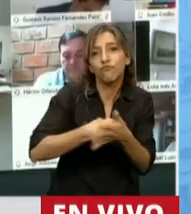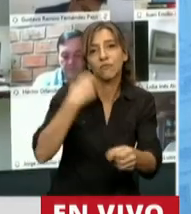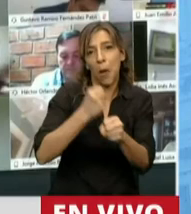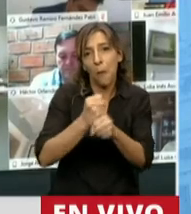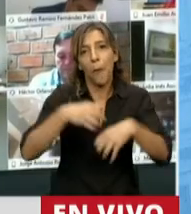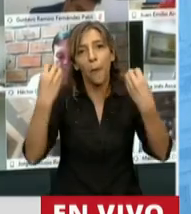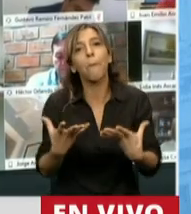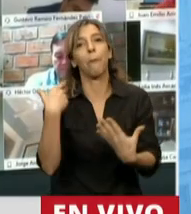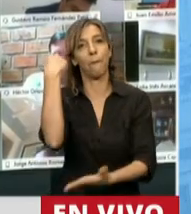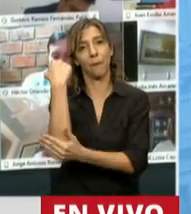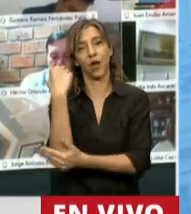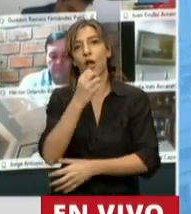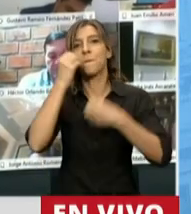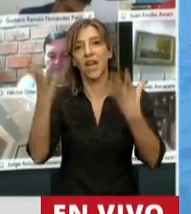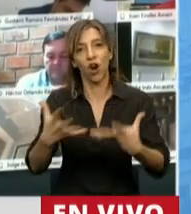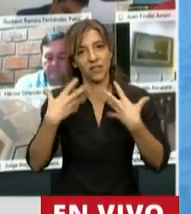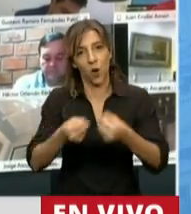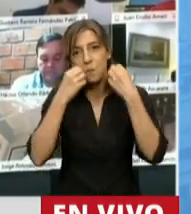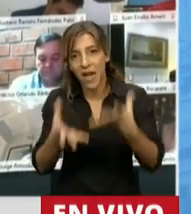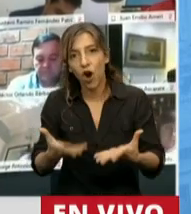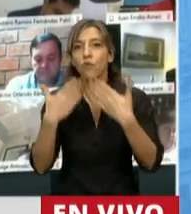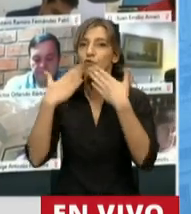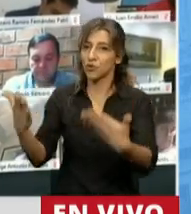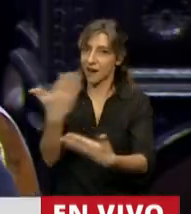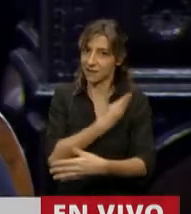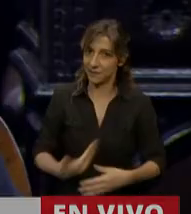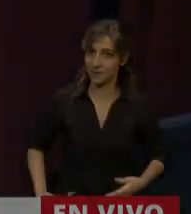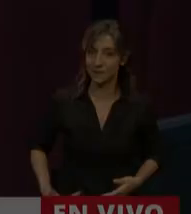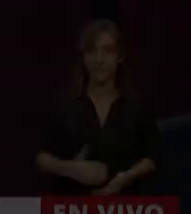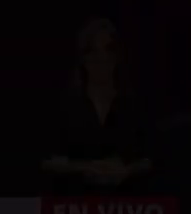pongamos de una vez por todas la Argentina de pie. Gracias, señor presidente. Gracias, diputado Fagioli.